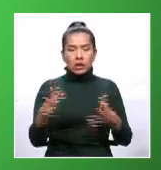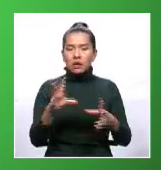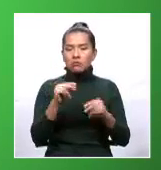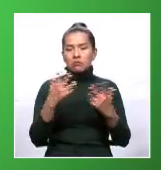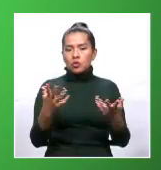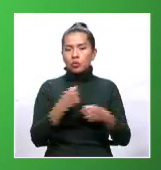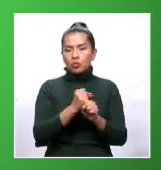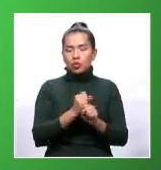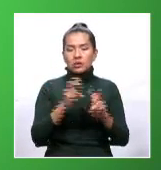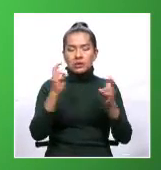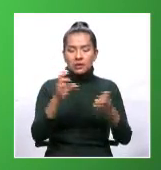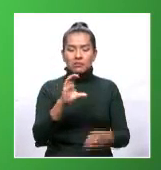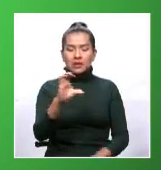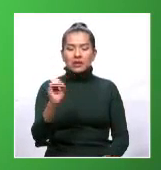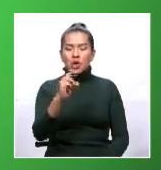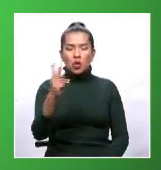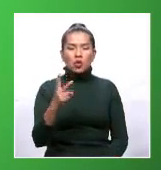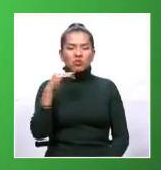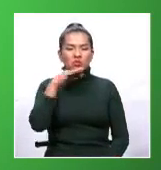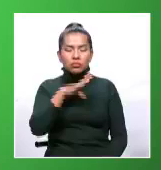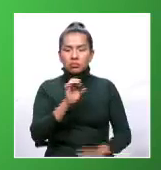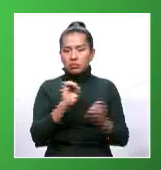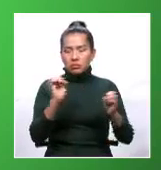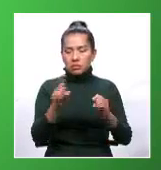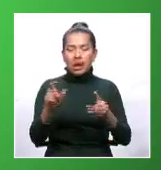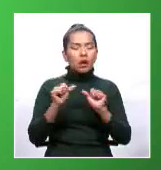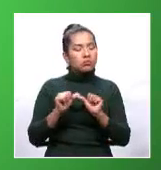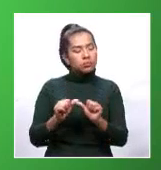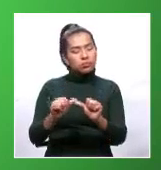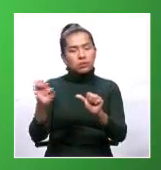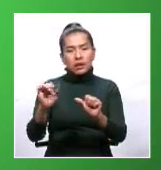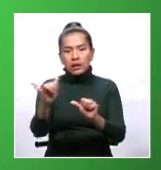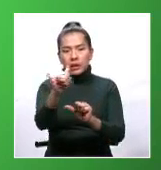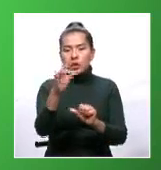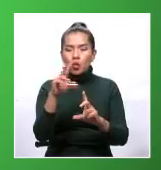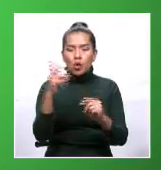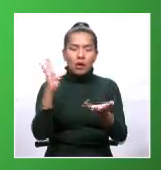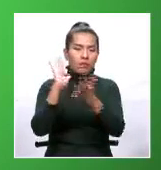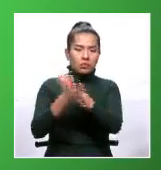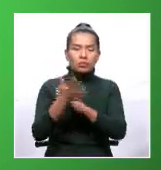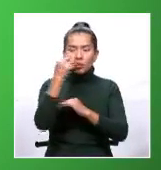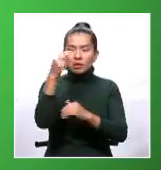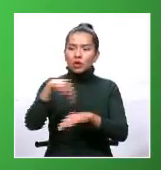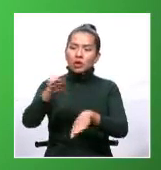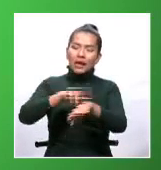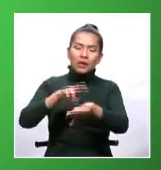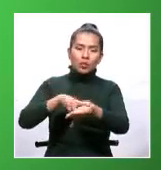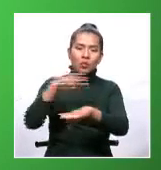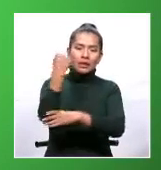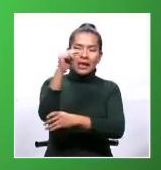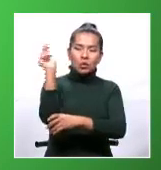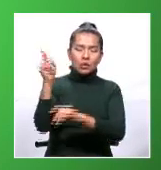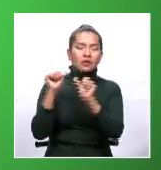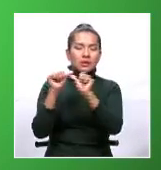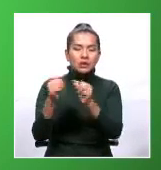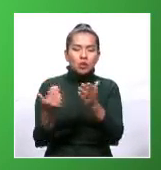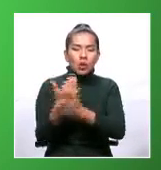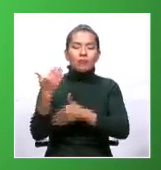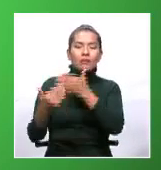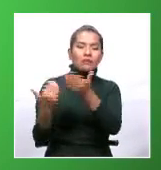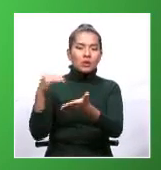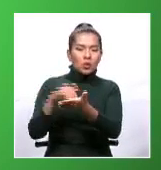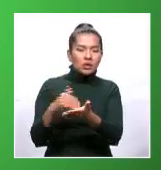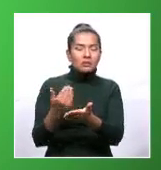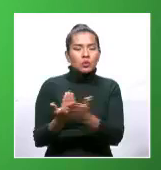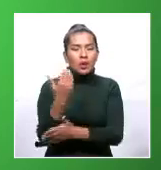de CO2 ni gases de efecto invernadero. Son ilimitadas ya que se obtienen a partir de la naturaleza que no se agota y se regenera de forma